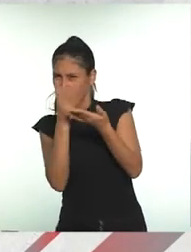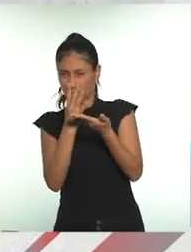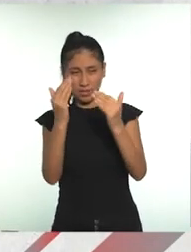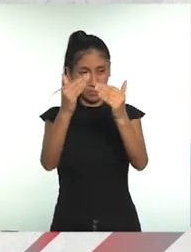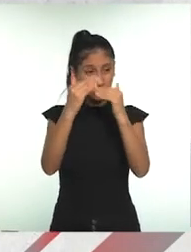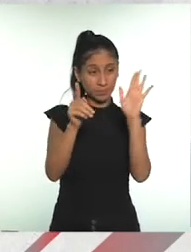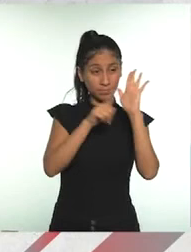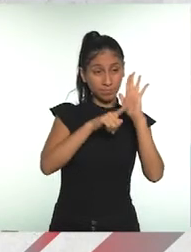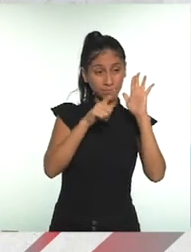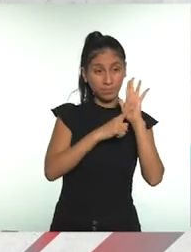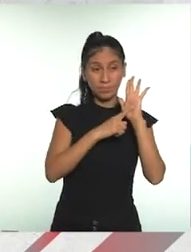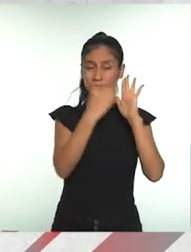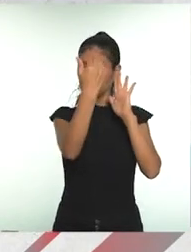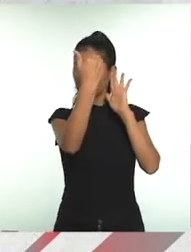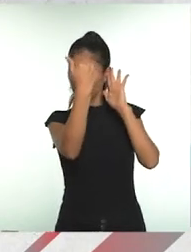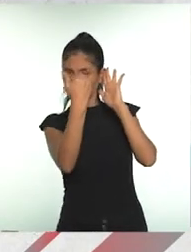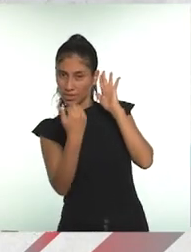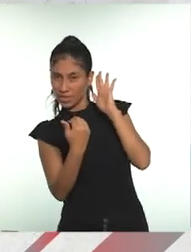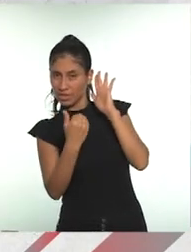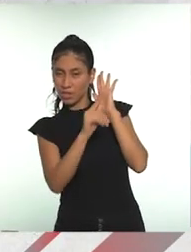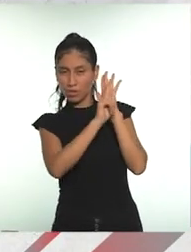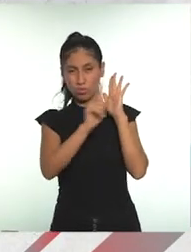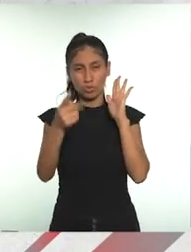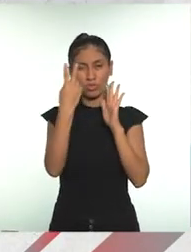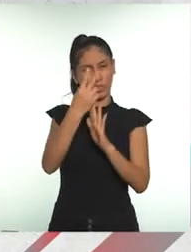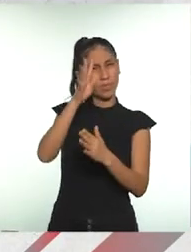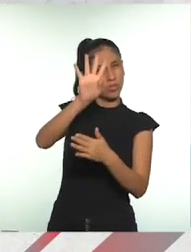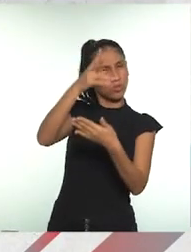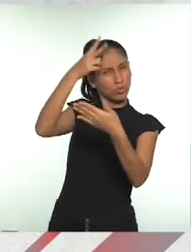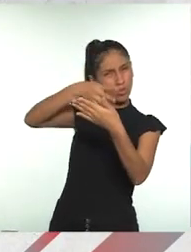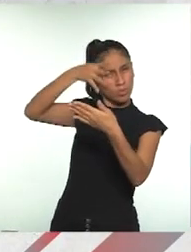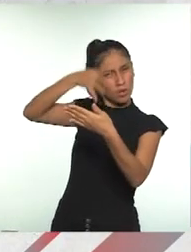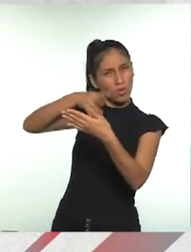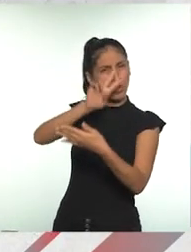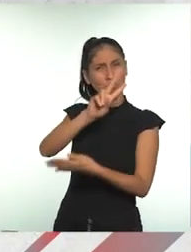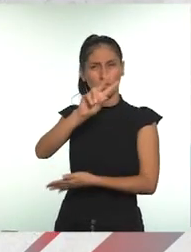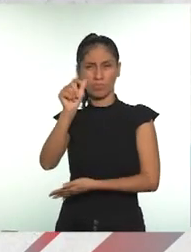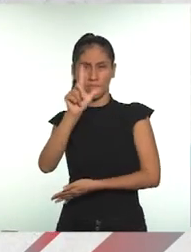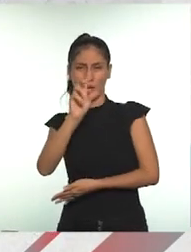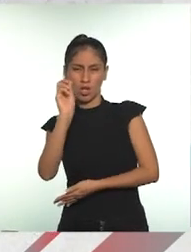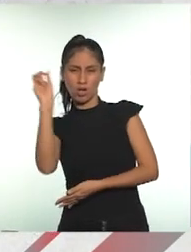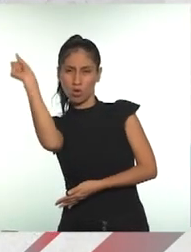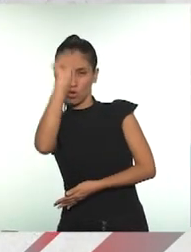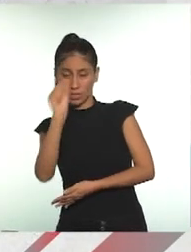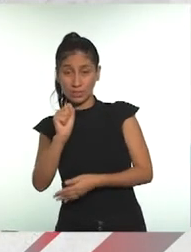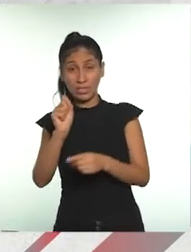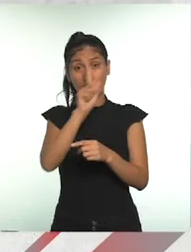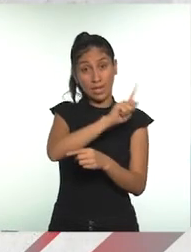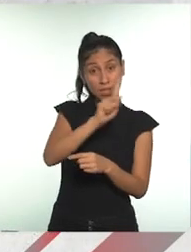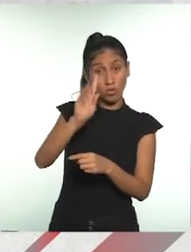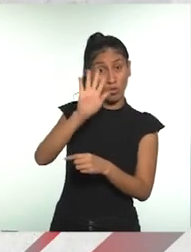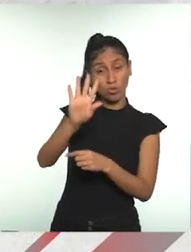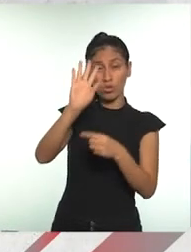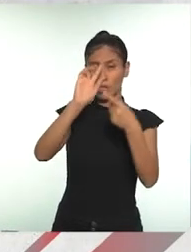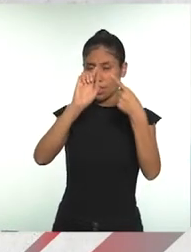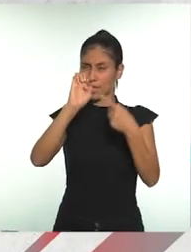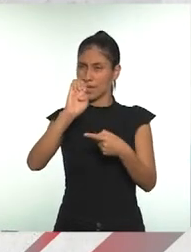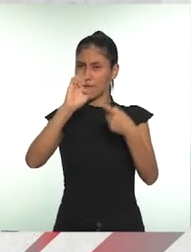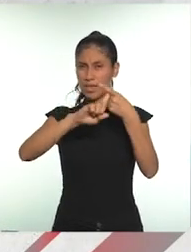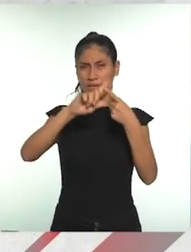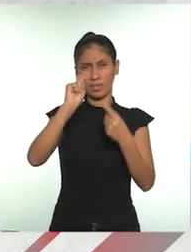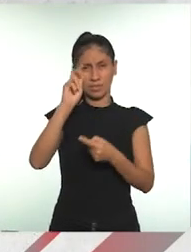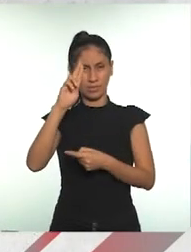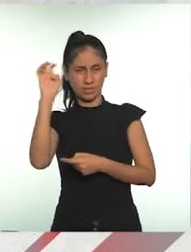cerrados. En cada uno de ellos se consideran los valores extremos y gráficamente estos extremos se indican con